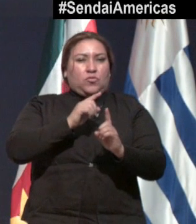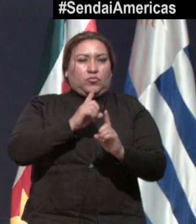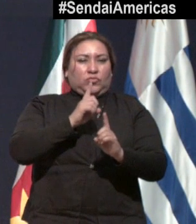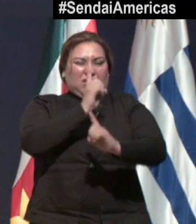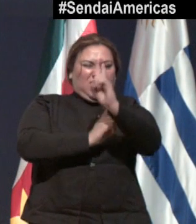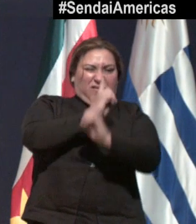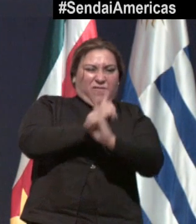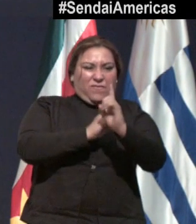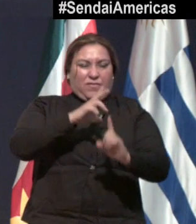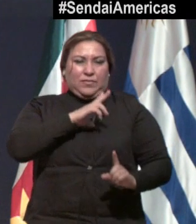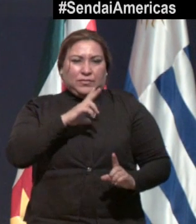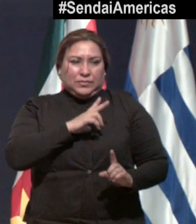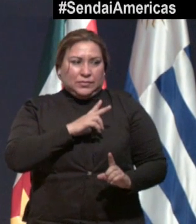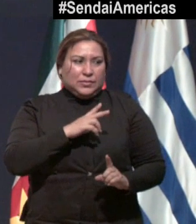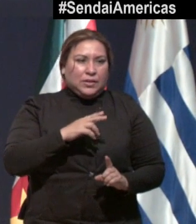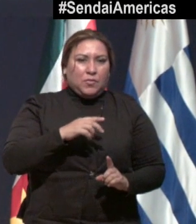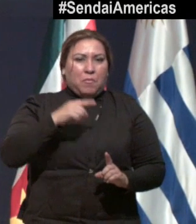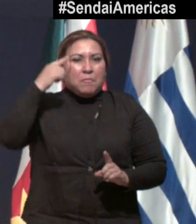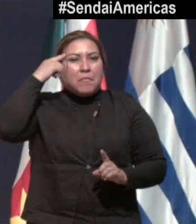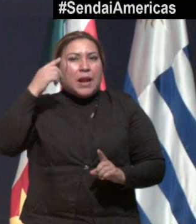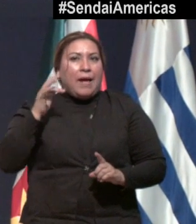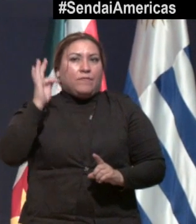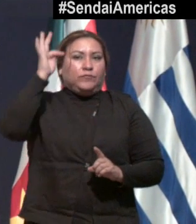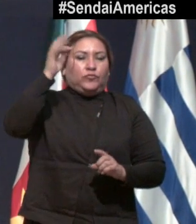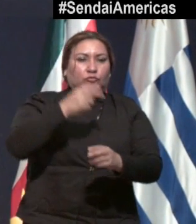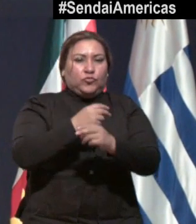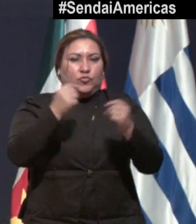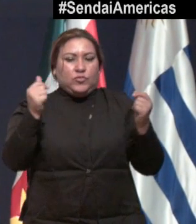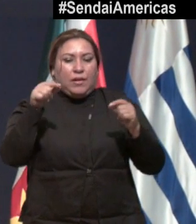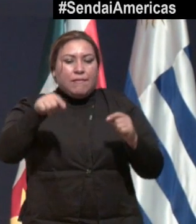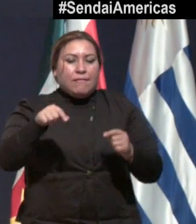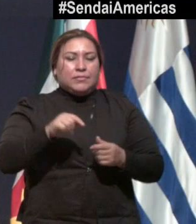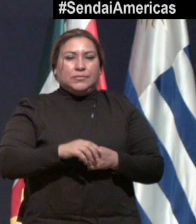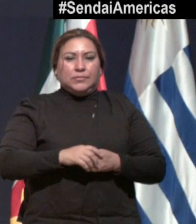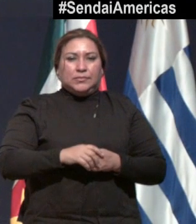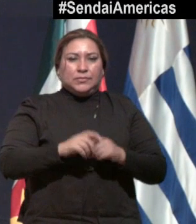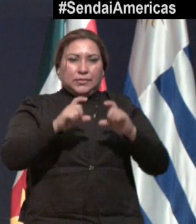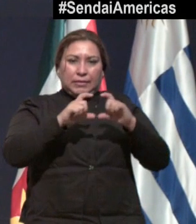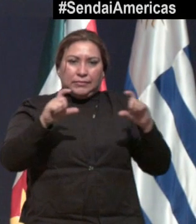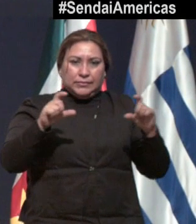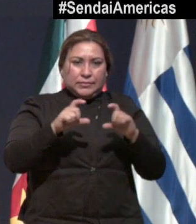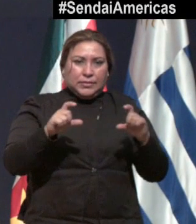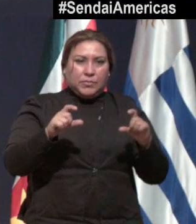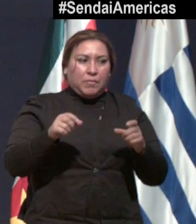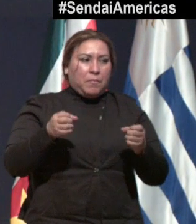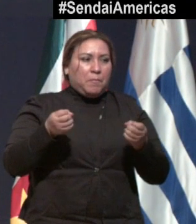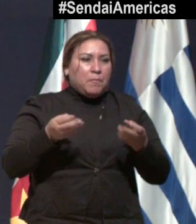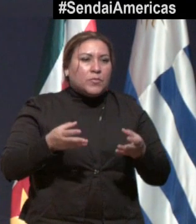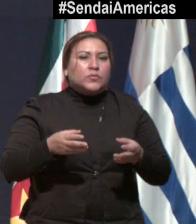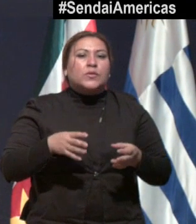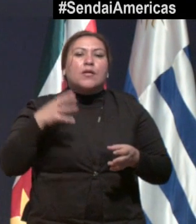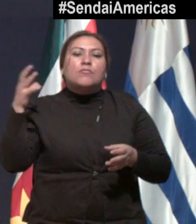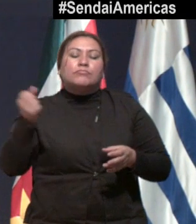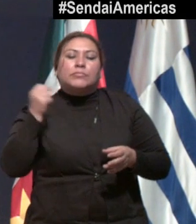quedan resolver en el nuevo marco de Sendai. Entonces voy a utilizar este tiempo,